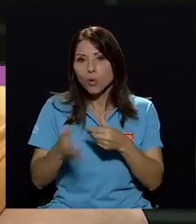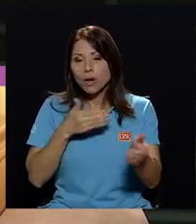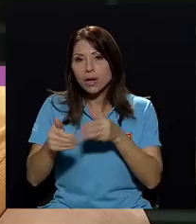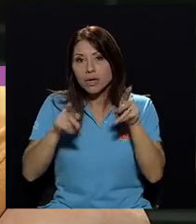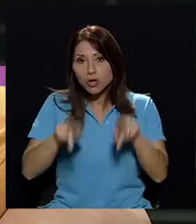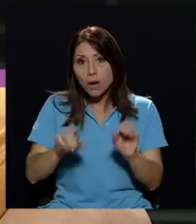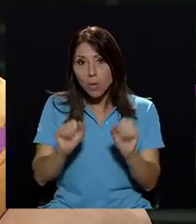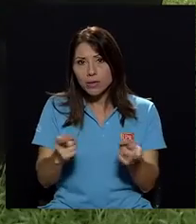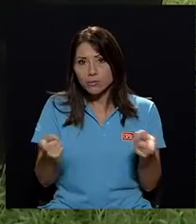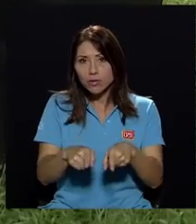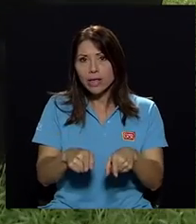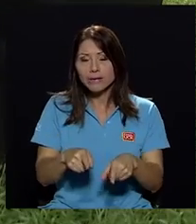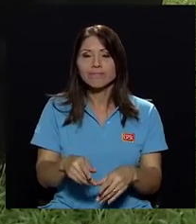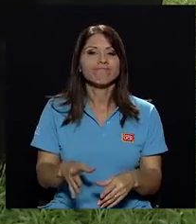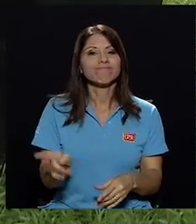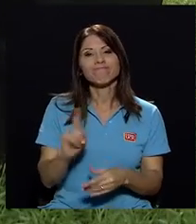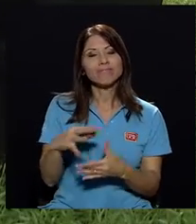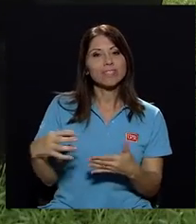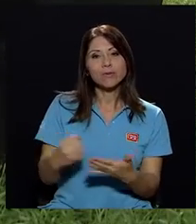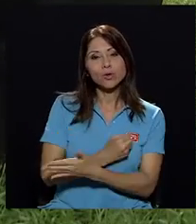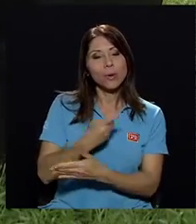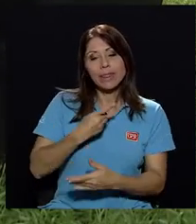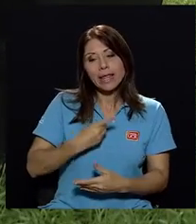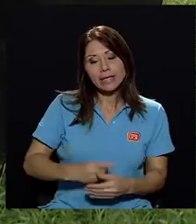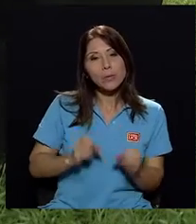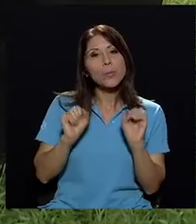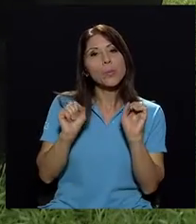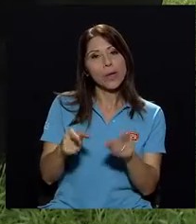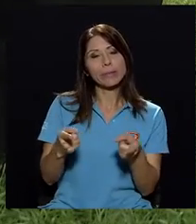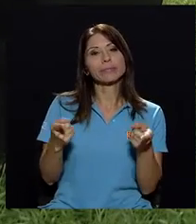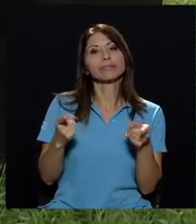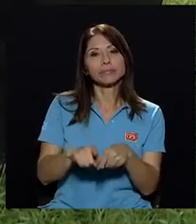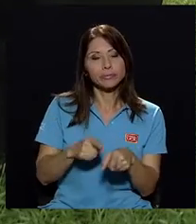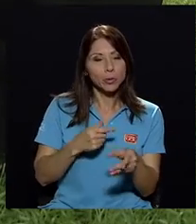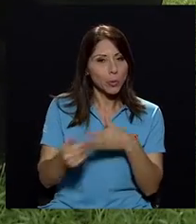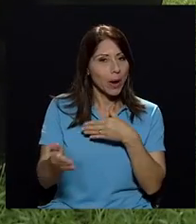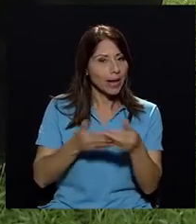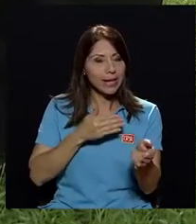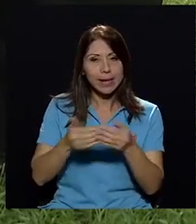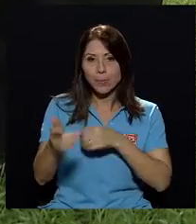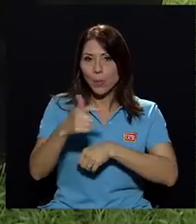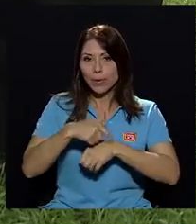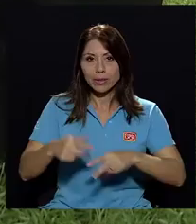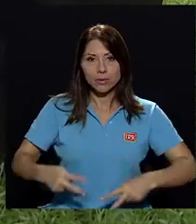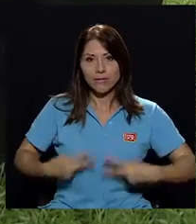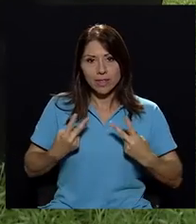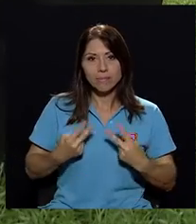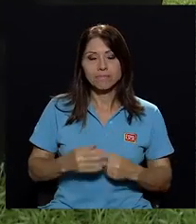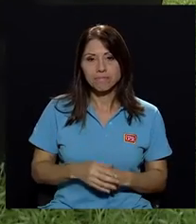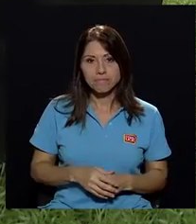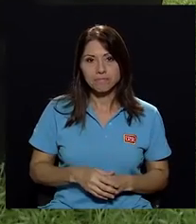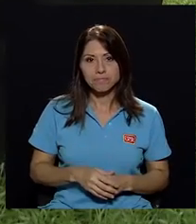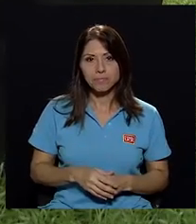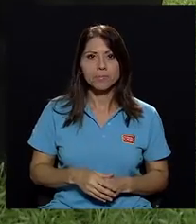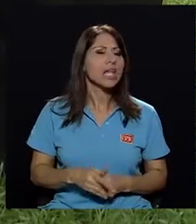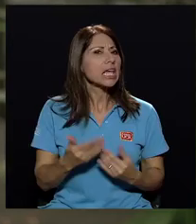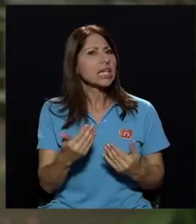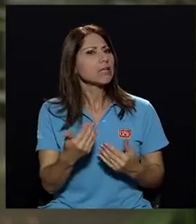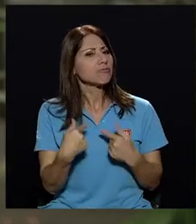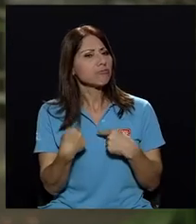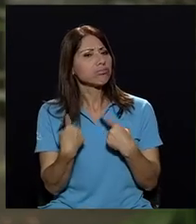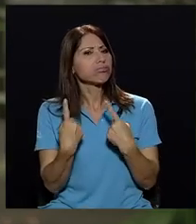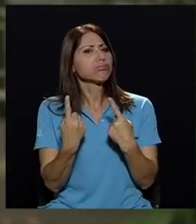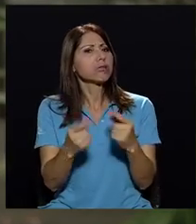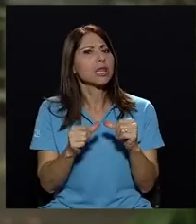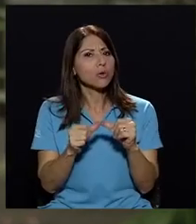cualquier persona le puede suceder? No, desafortunadamente la depresión la podemos encontrar en cualquier momento de la vida. ¿Y tiene